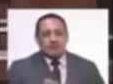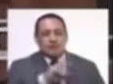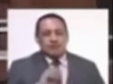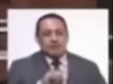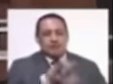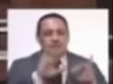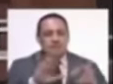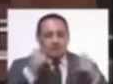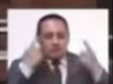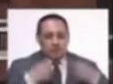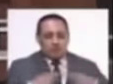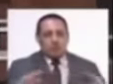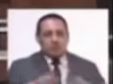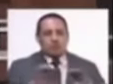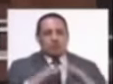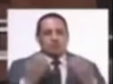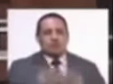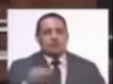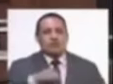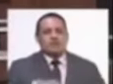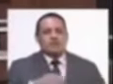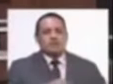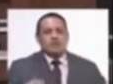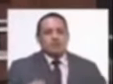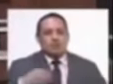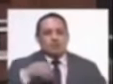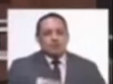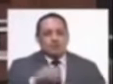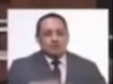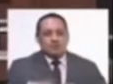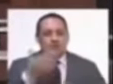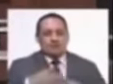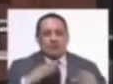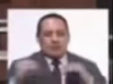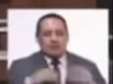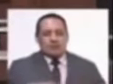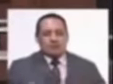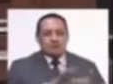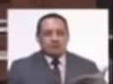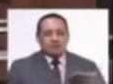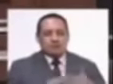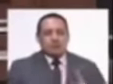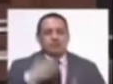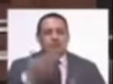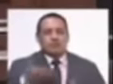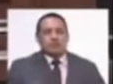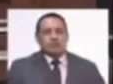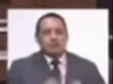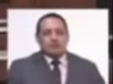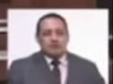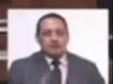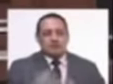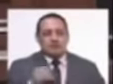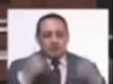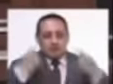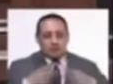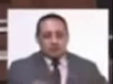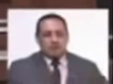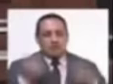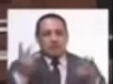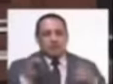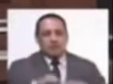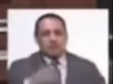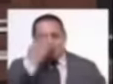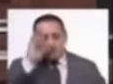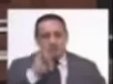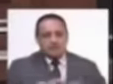2017 existe un acuerdo del Pleno que sus miembros votan después de deliberar y la sentencia es redactada posteriormente. El sentido del fallo se difunde cuando la